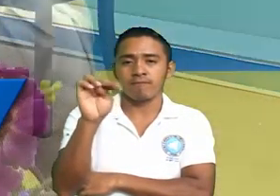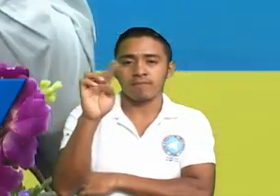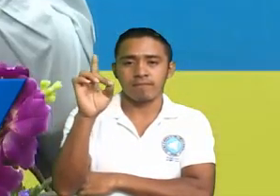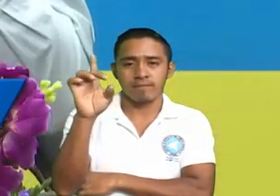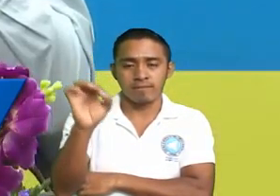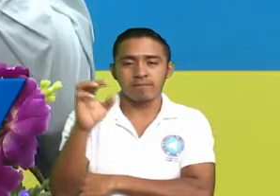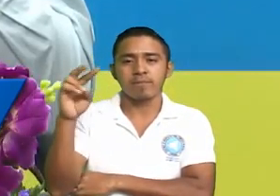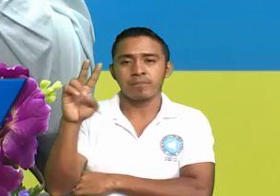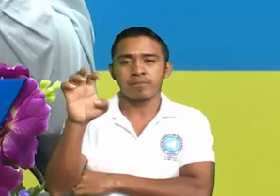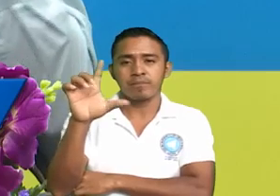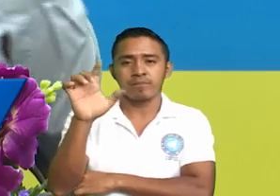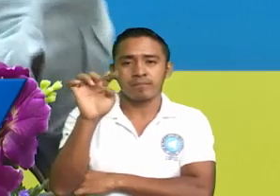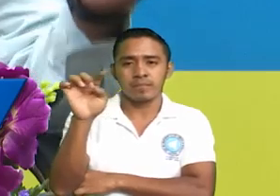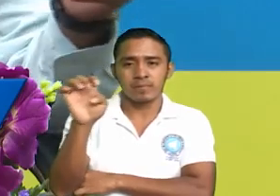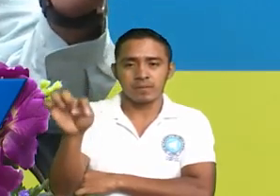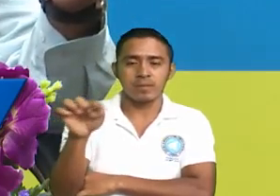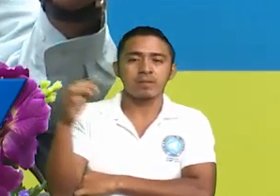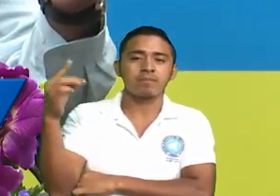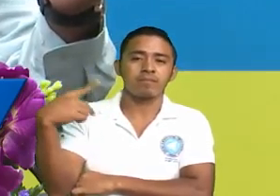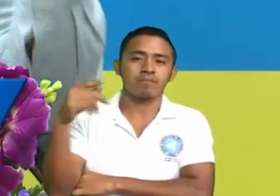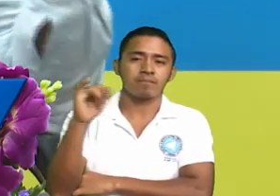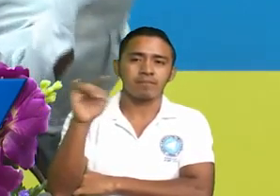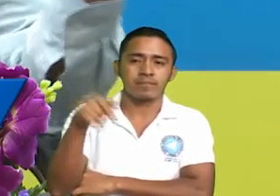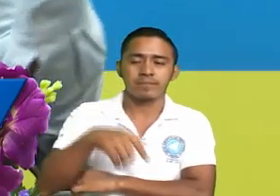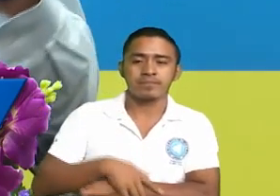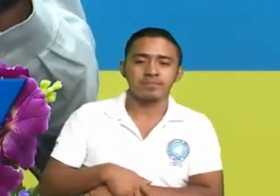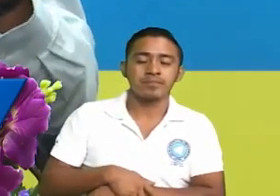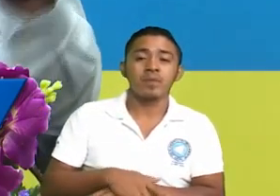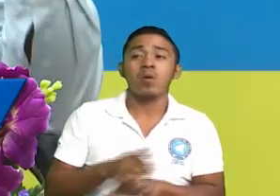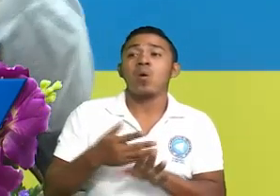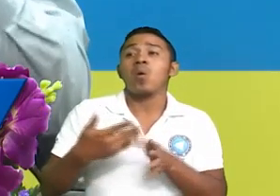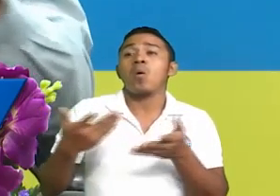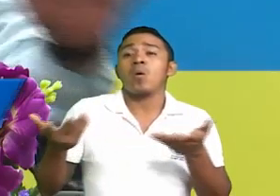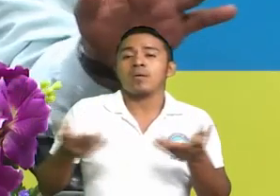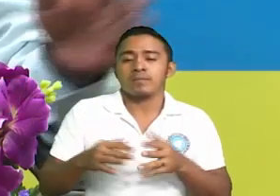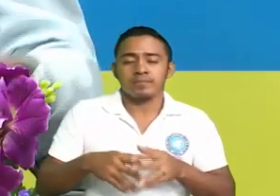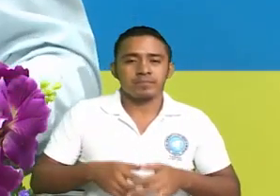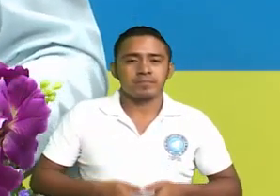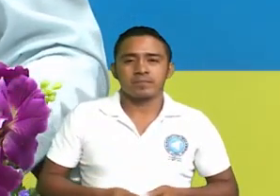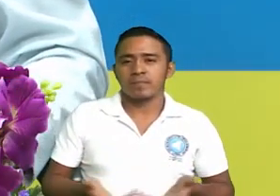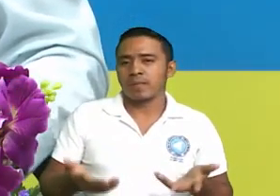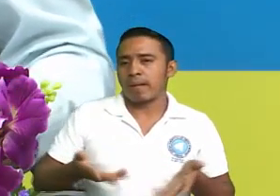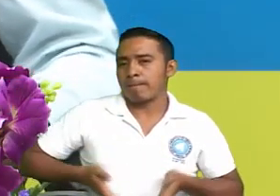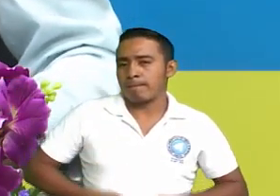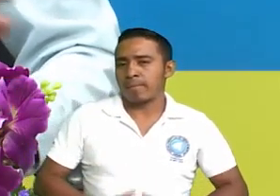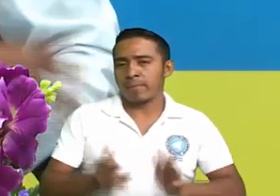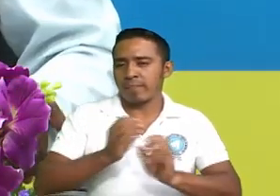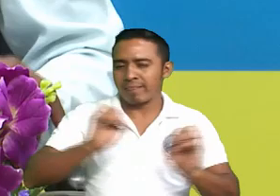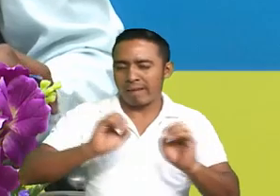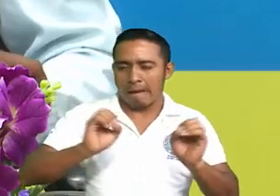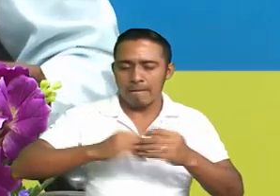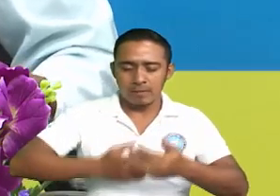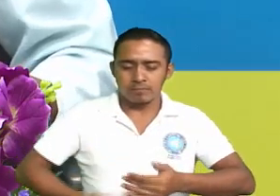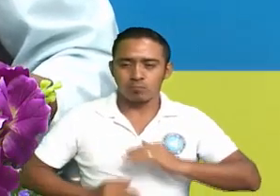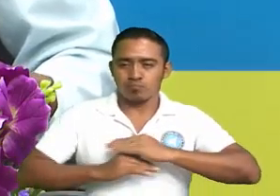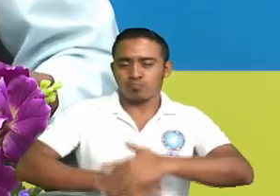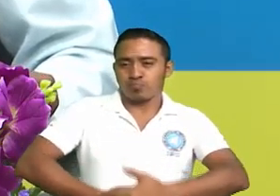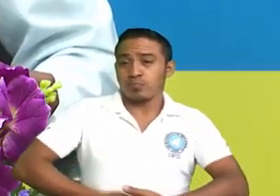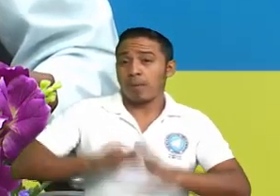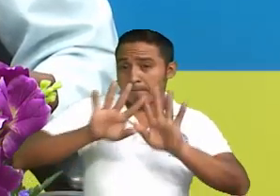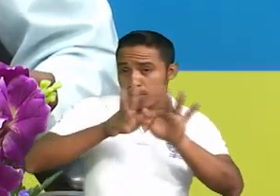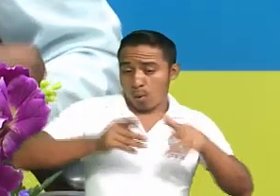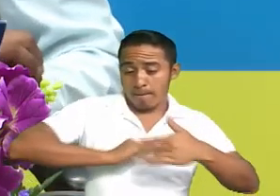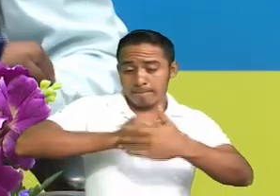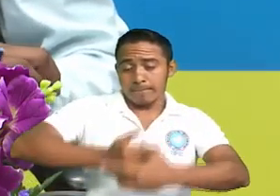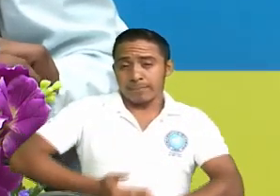Manzanares, quien es pediatra del Hospital Fernando Vélez Pay, el Hospital Occidental Fernando Vélez Pay. Bienvenida, doctora,